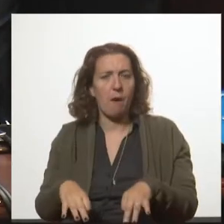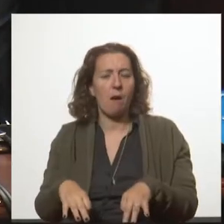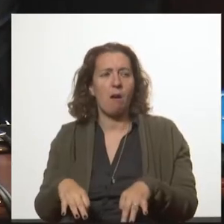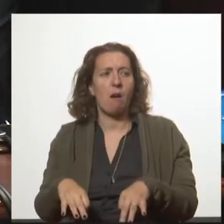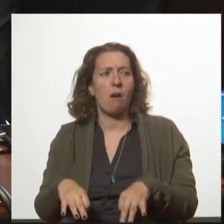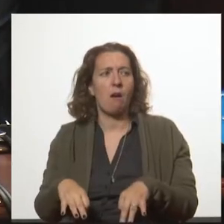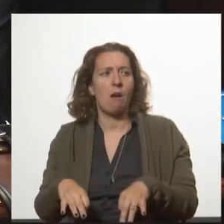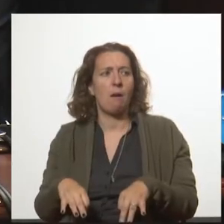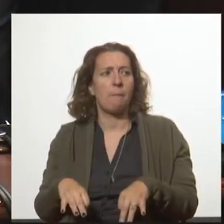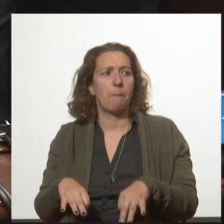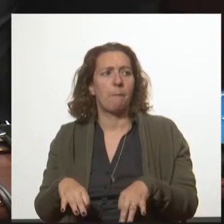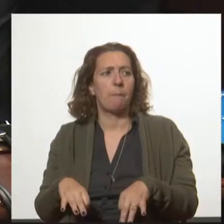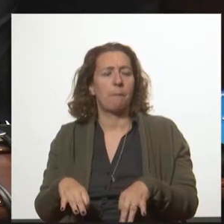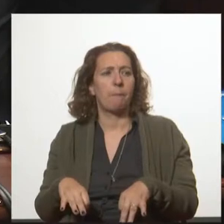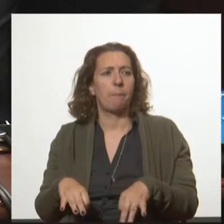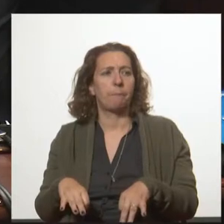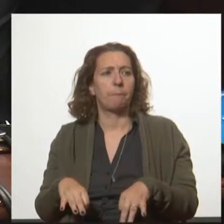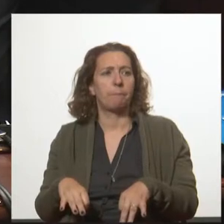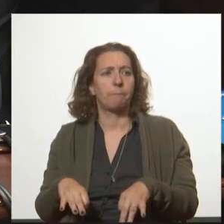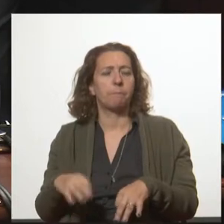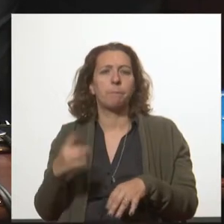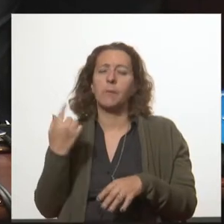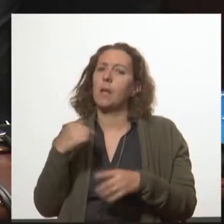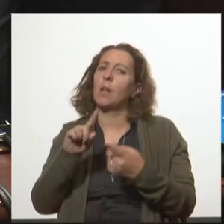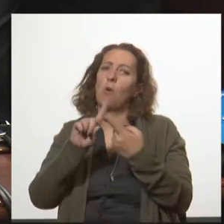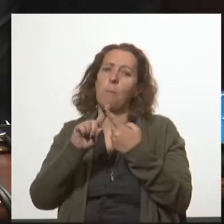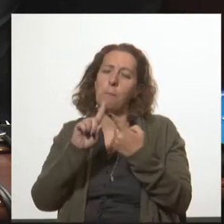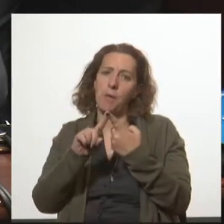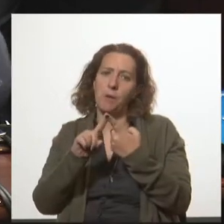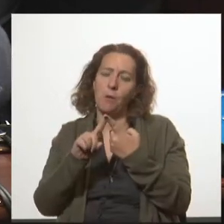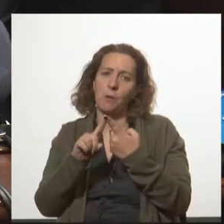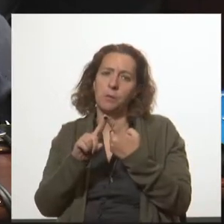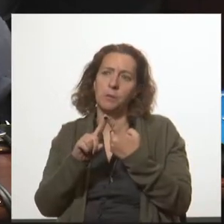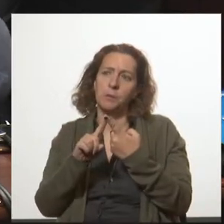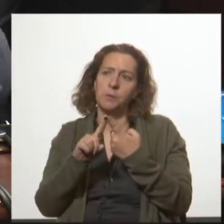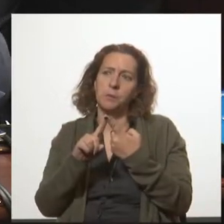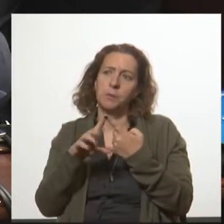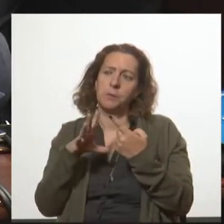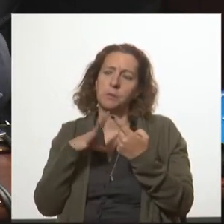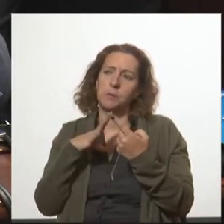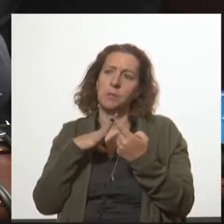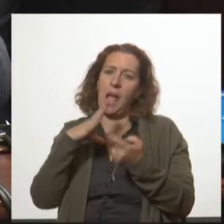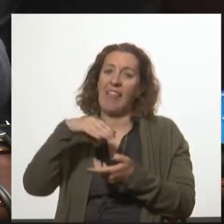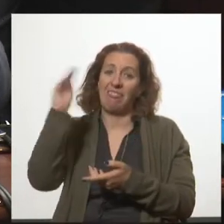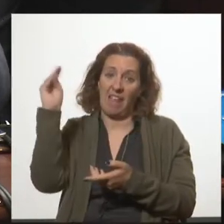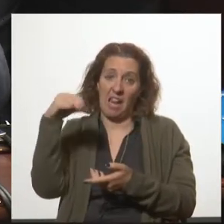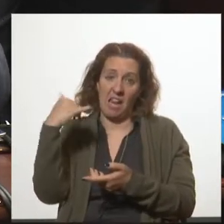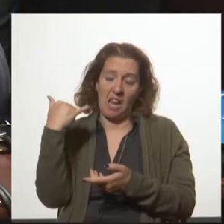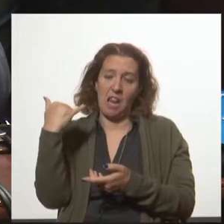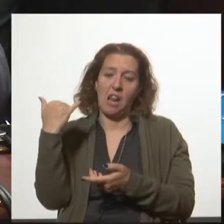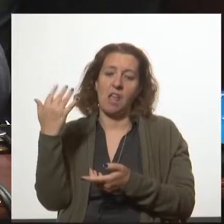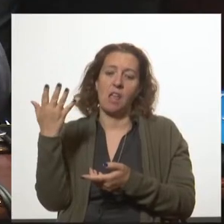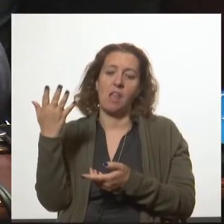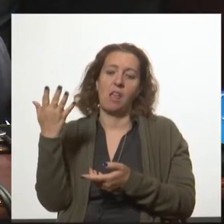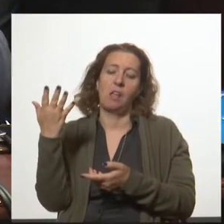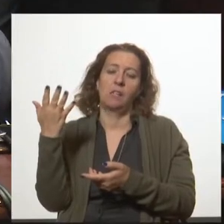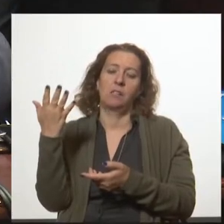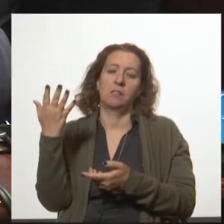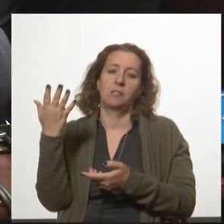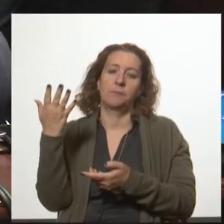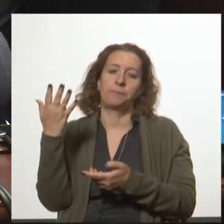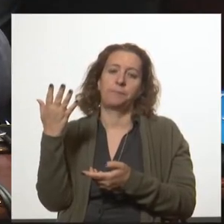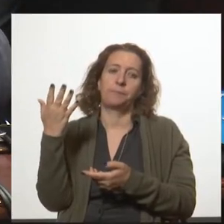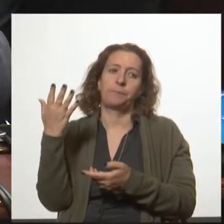que la el convenio lleva ante el como dice el tribunal de cuentas a